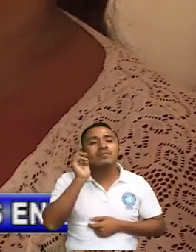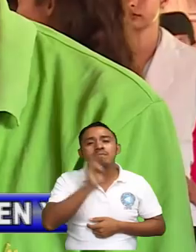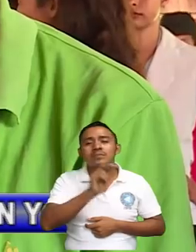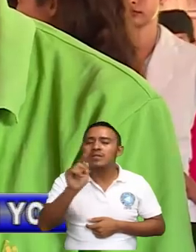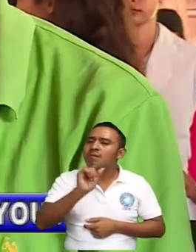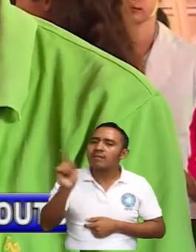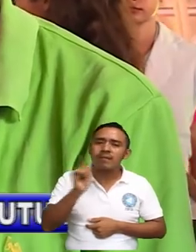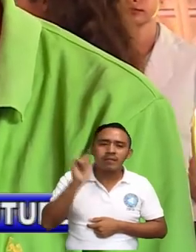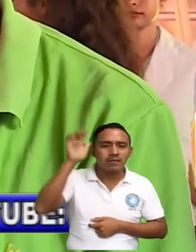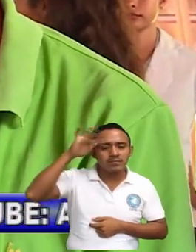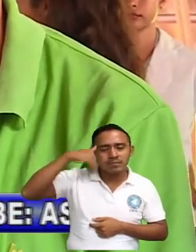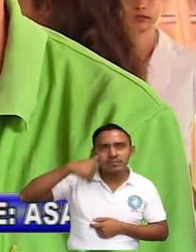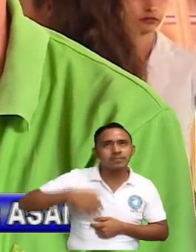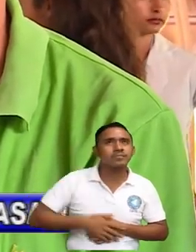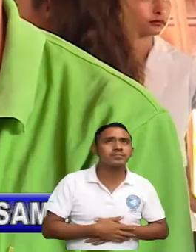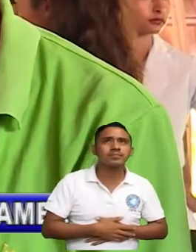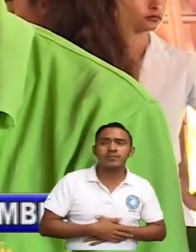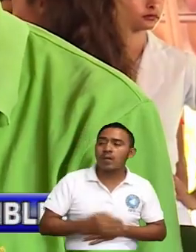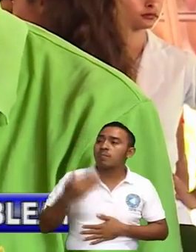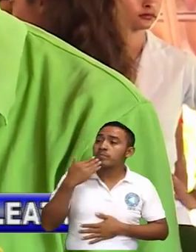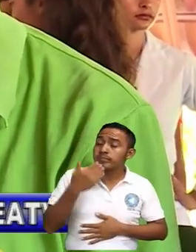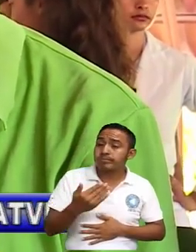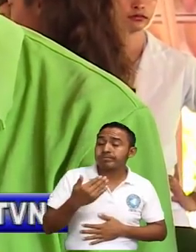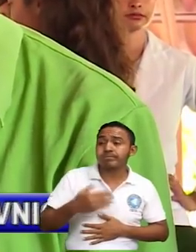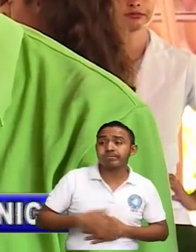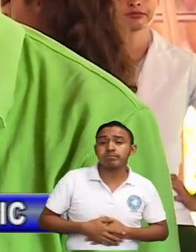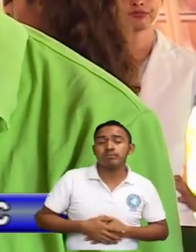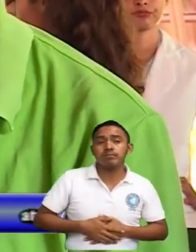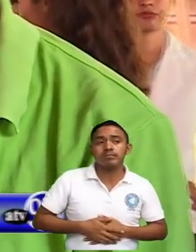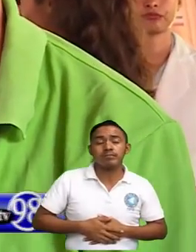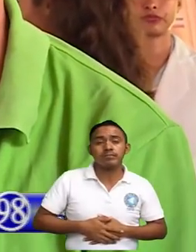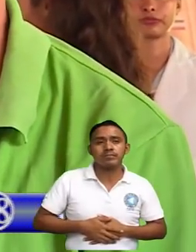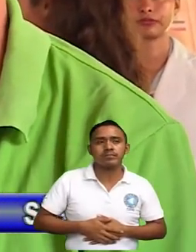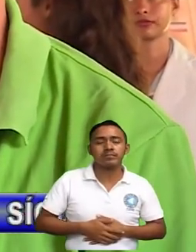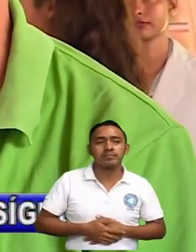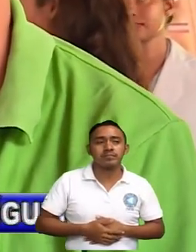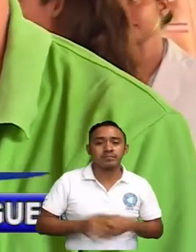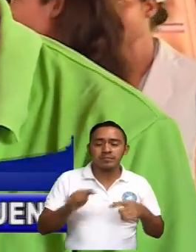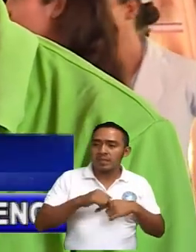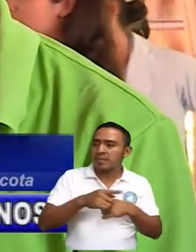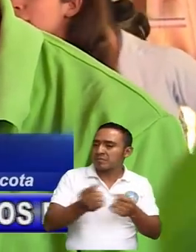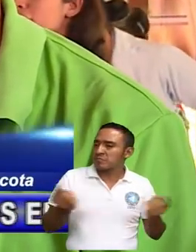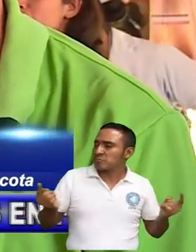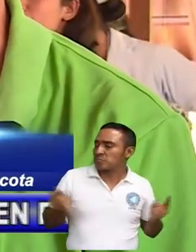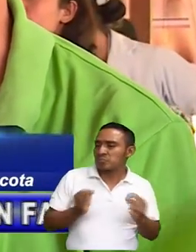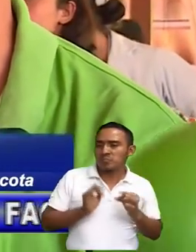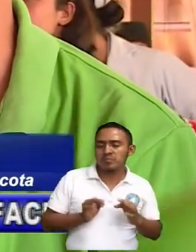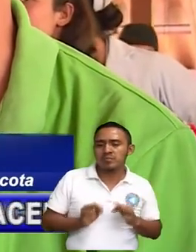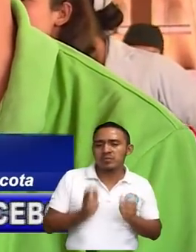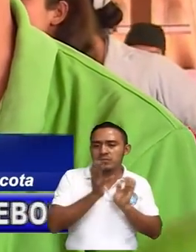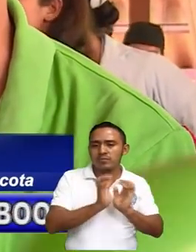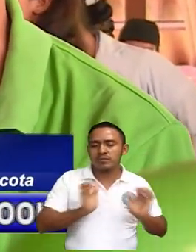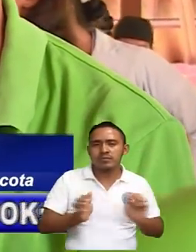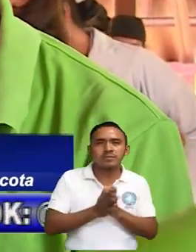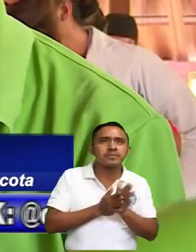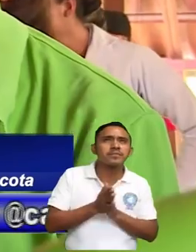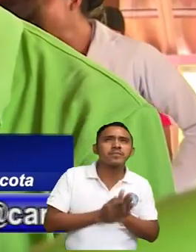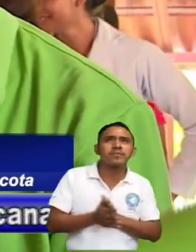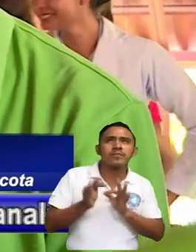triste. Bastante buena. Por lo menos para que el ambiente esté más o menos, para que los niños se sientan